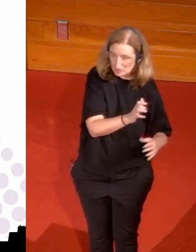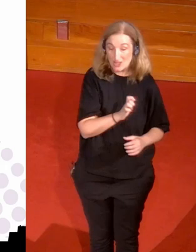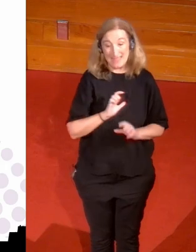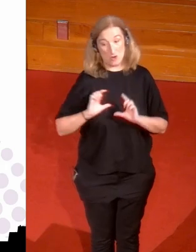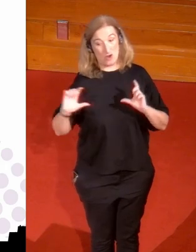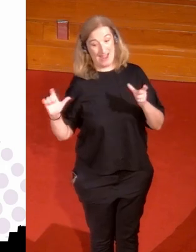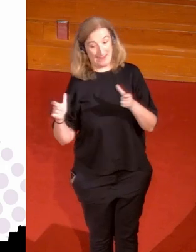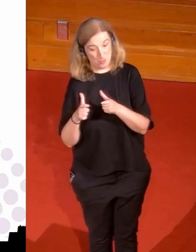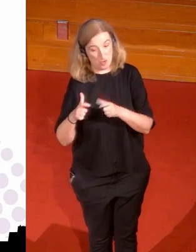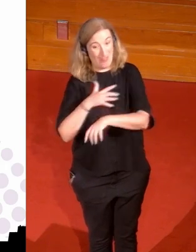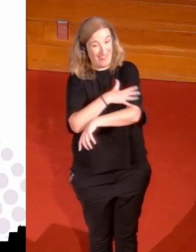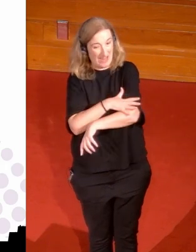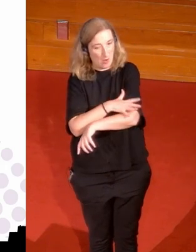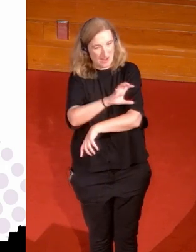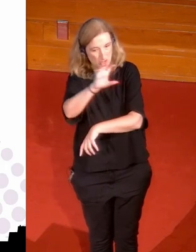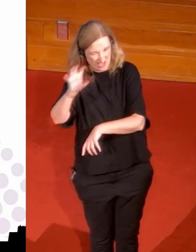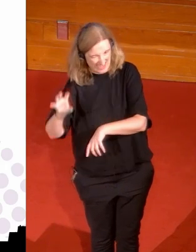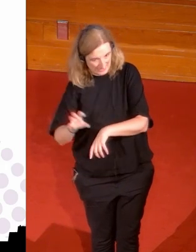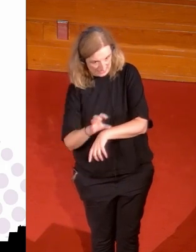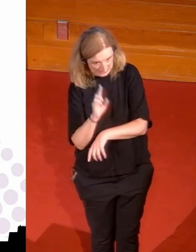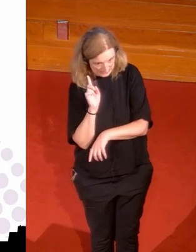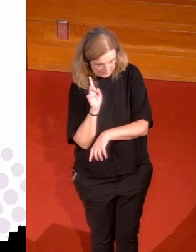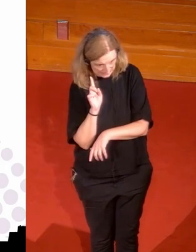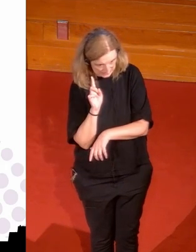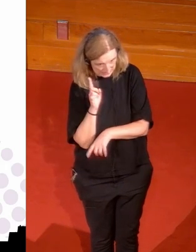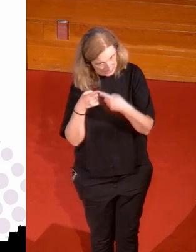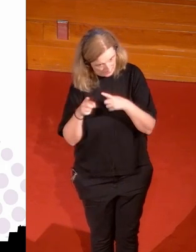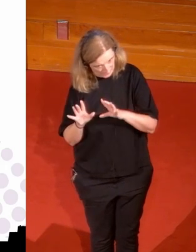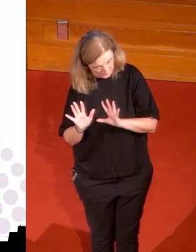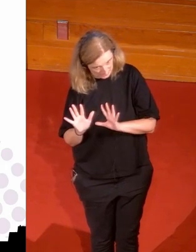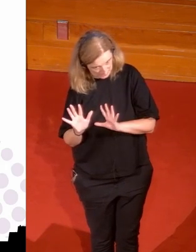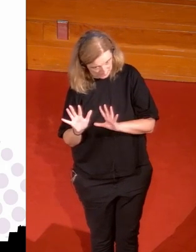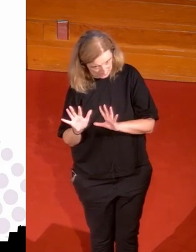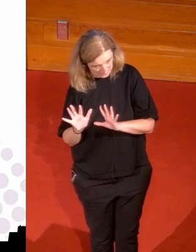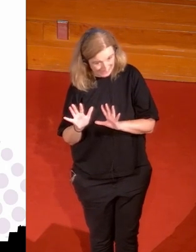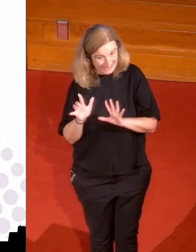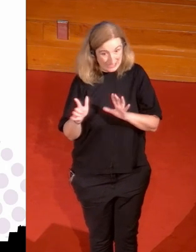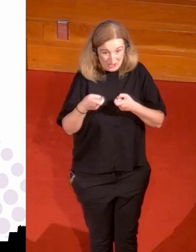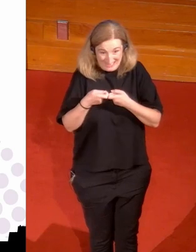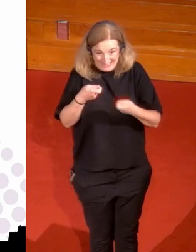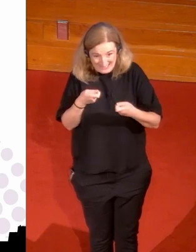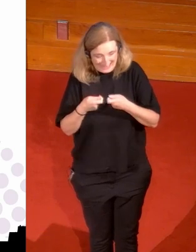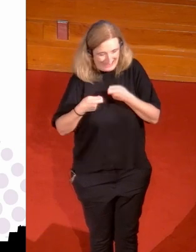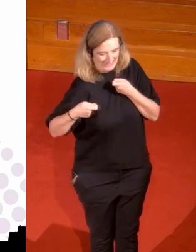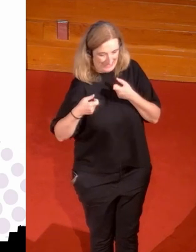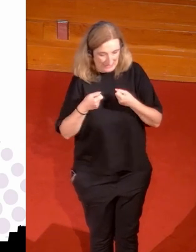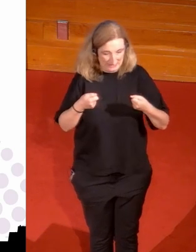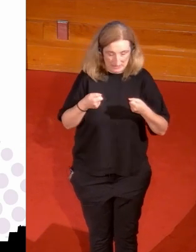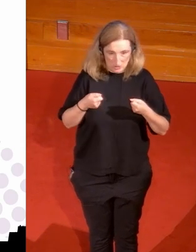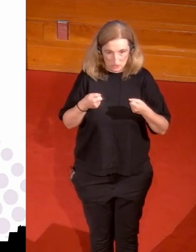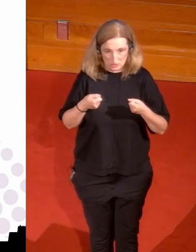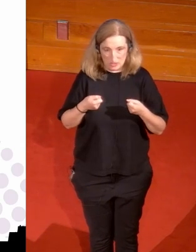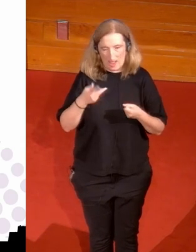la reunión de gobiernos estatales y en esa tensión quien acaba